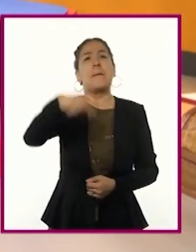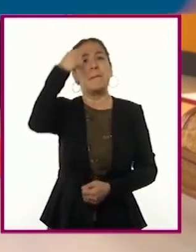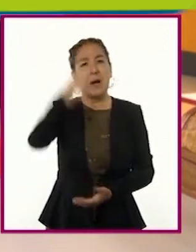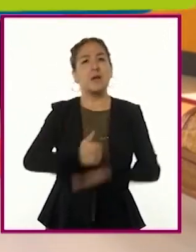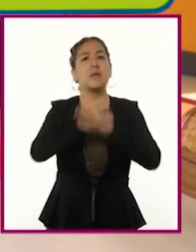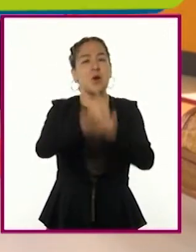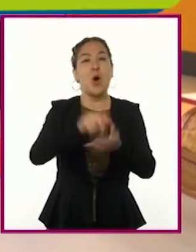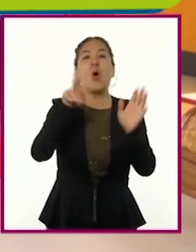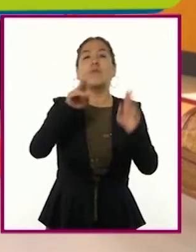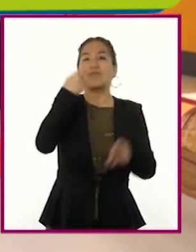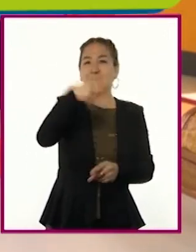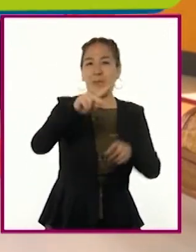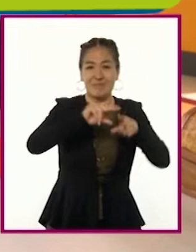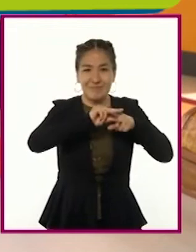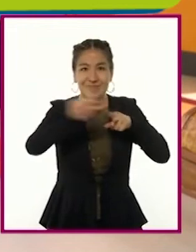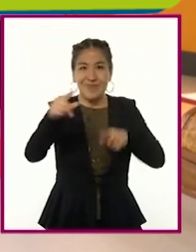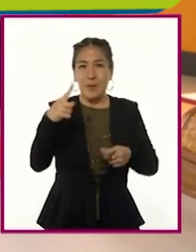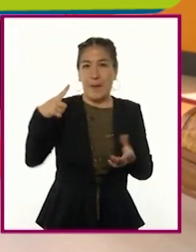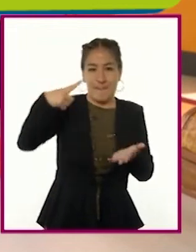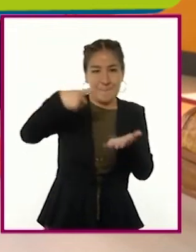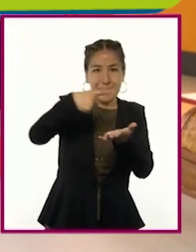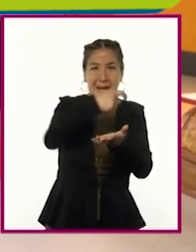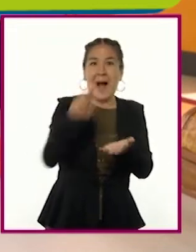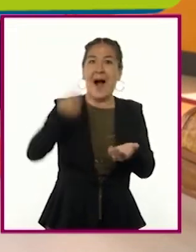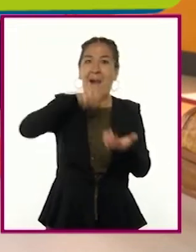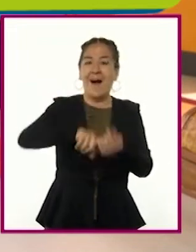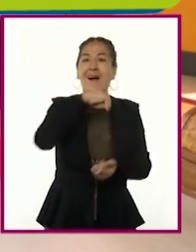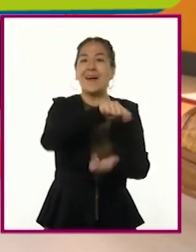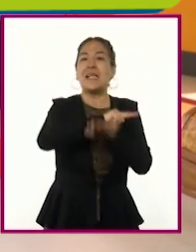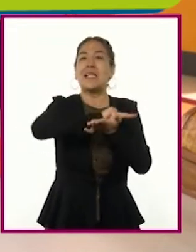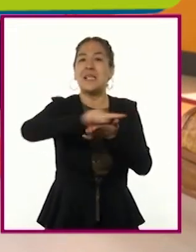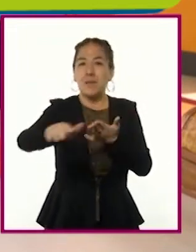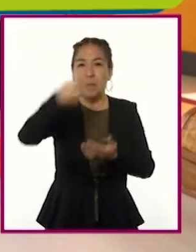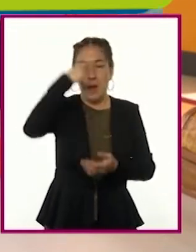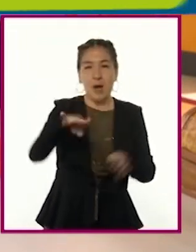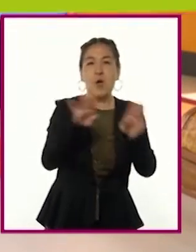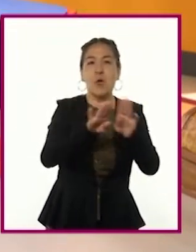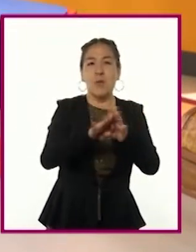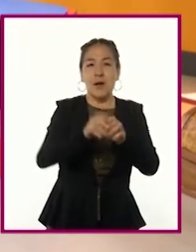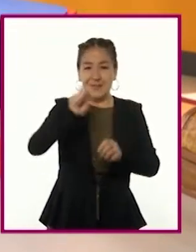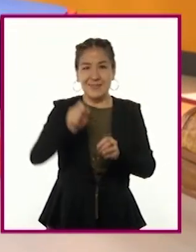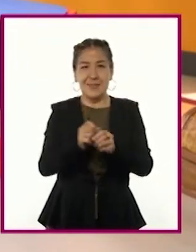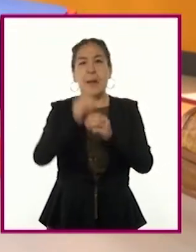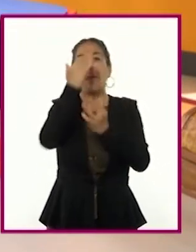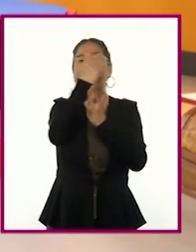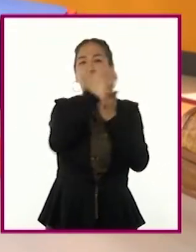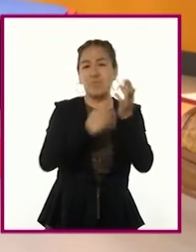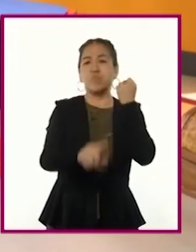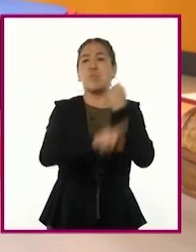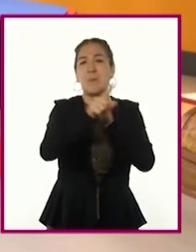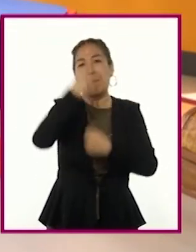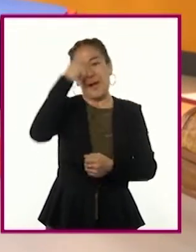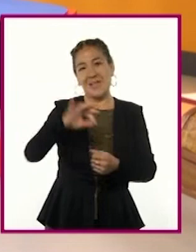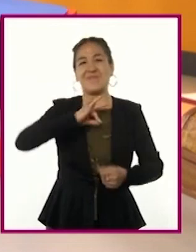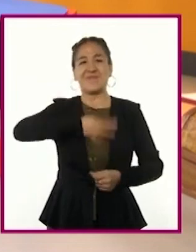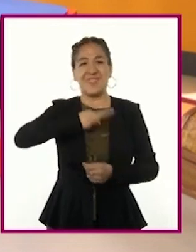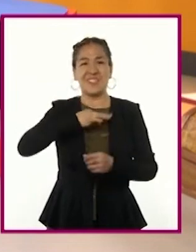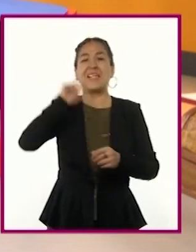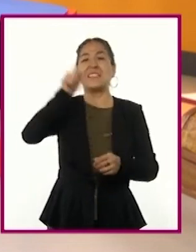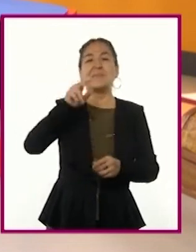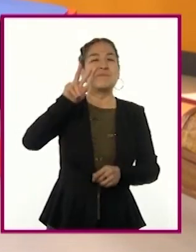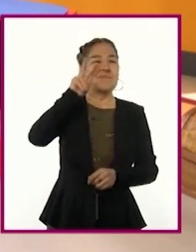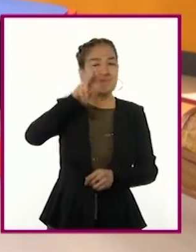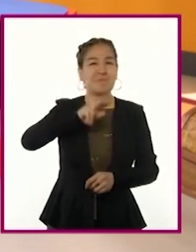el esperma, favorecer la limpieza de las vías y los conductos deferentes, disminuyendo las infecciones bacterianas